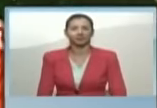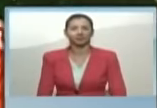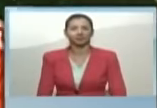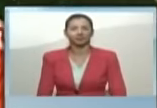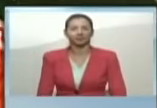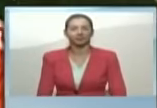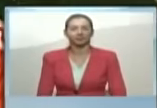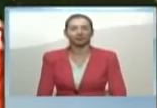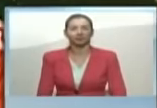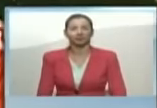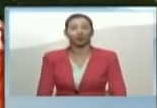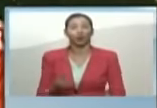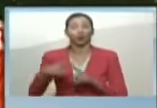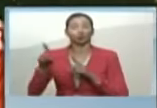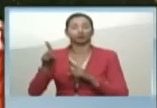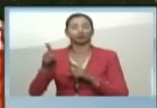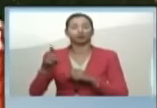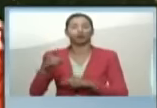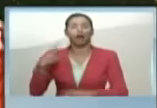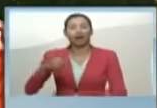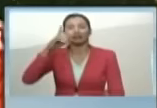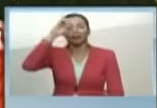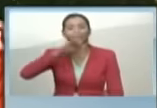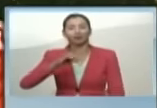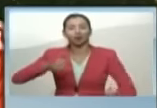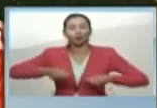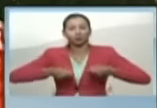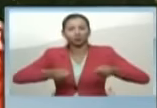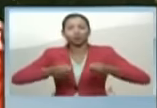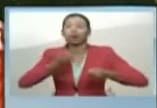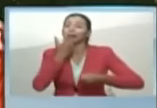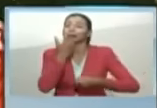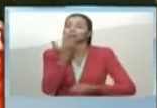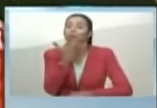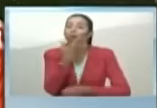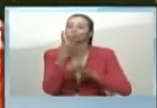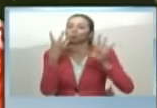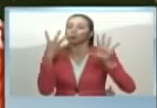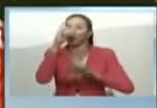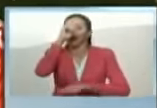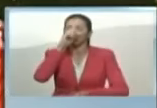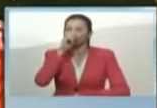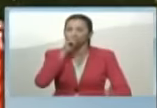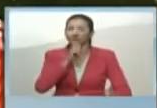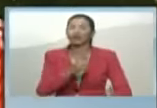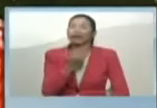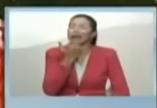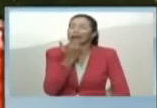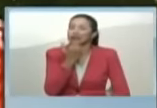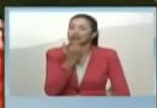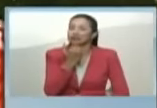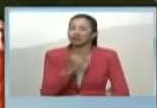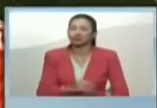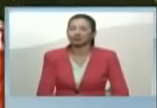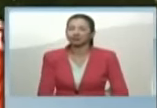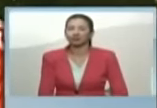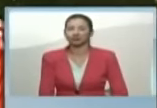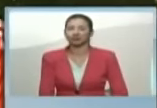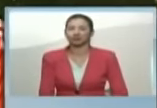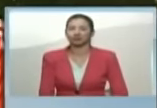Aquí me dice una camarada, tengo discapacidad motora, tengo casi 59 años, casi, o sea que ya voy a